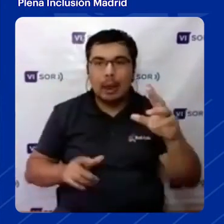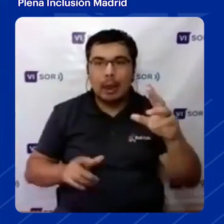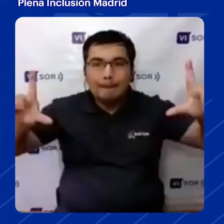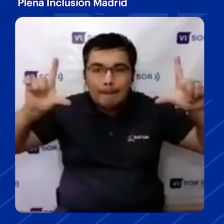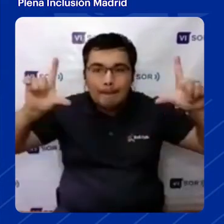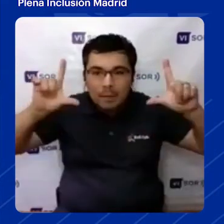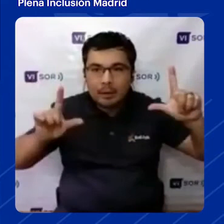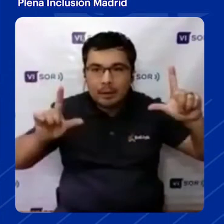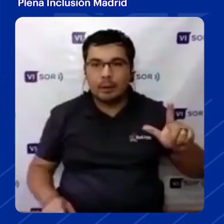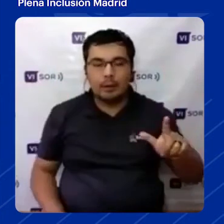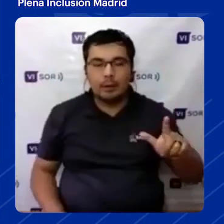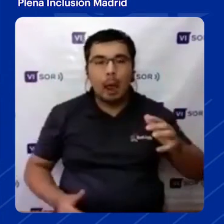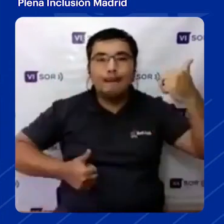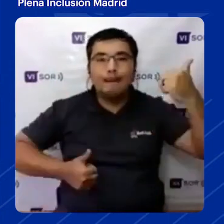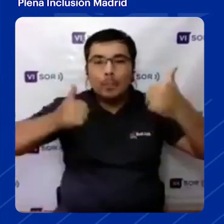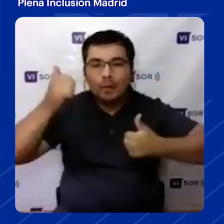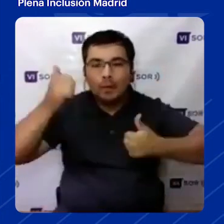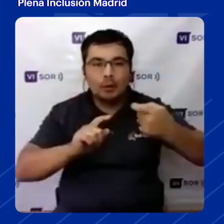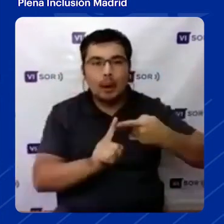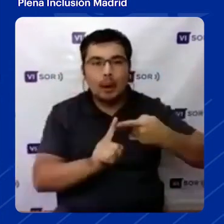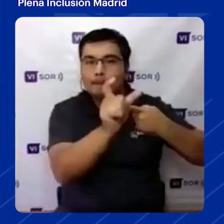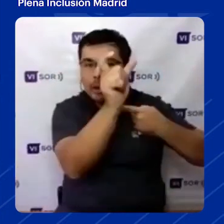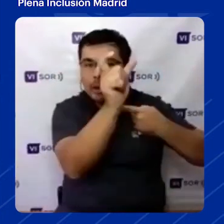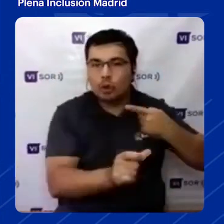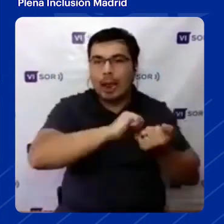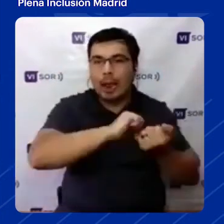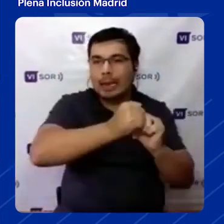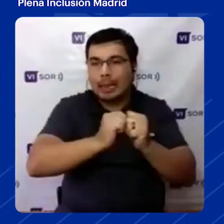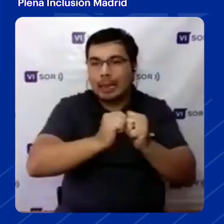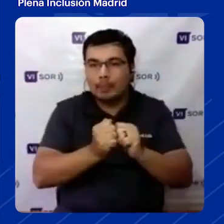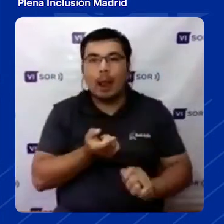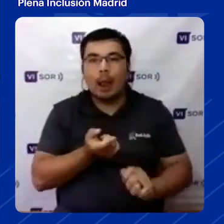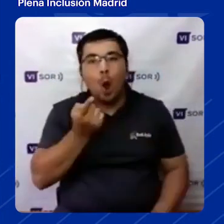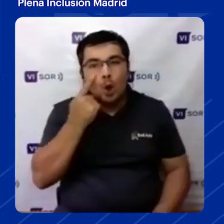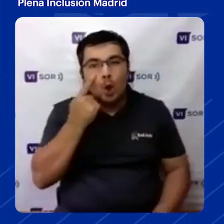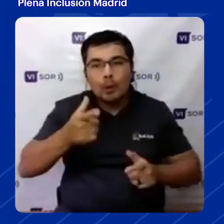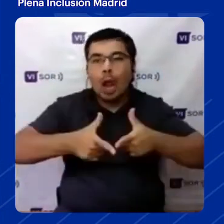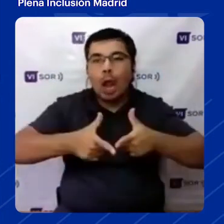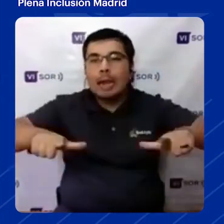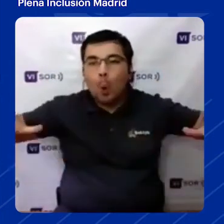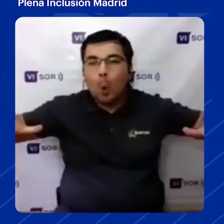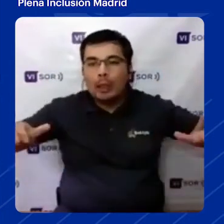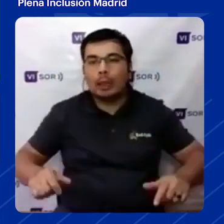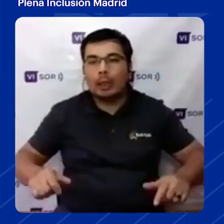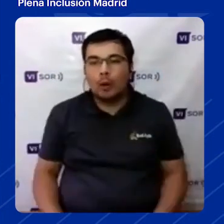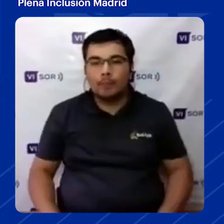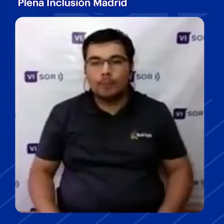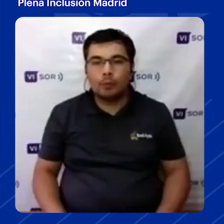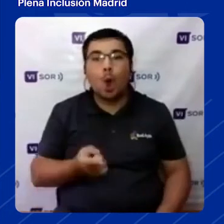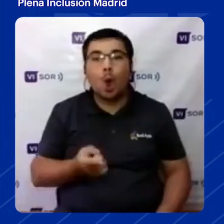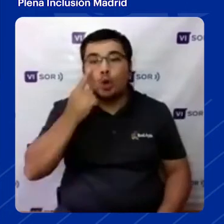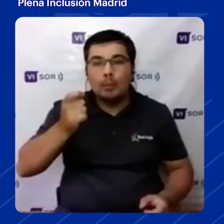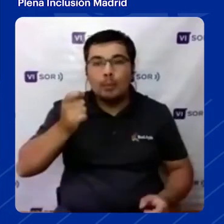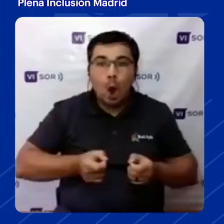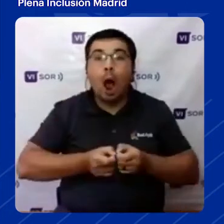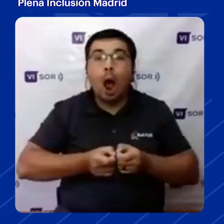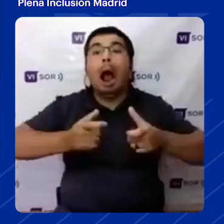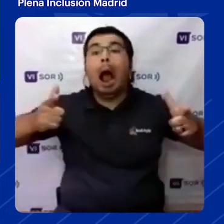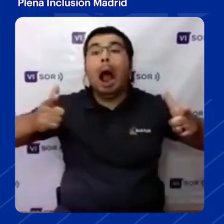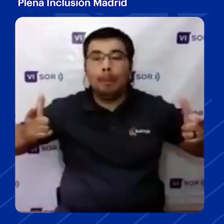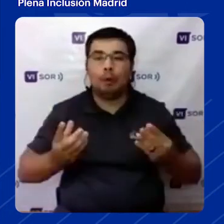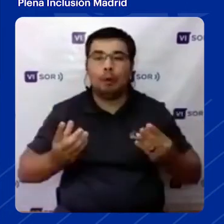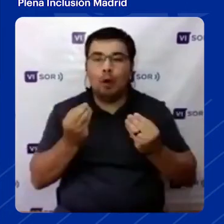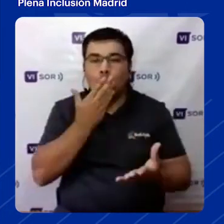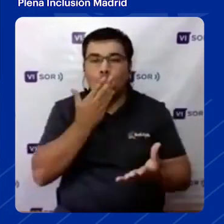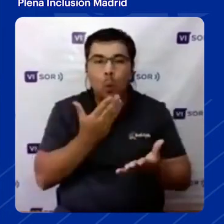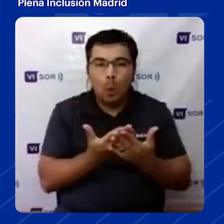adaptador, que debe tener unos conocimientos lingüísticos, unos conocimientos también amplios, porque, claro, a la hora de adaptar, te cae una